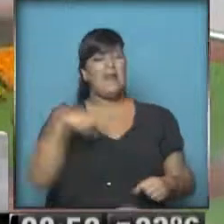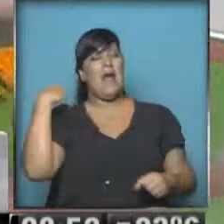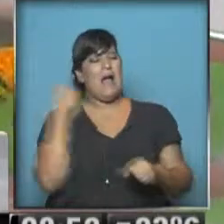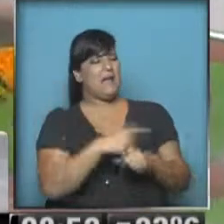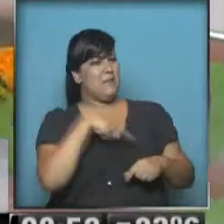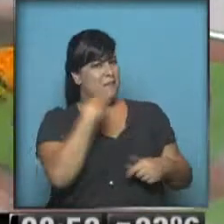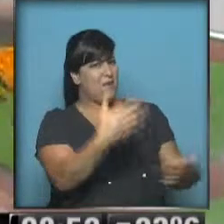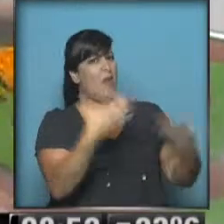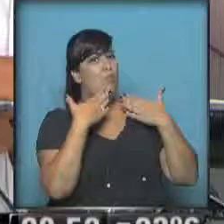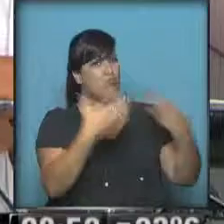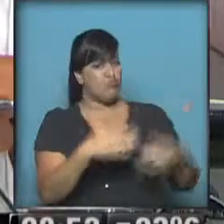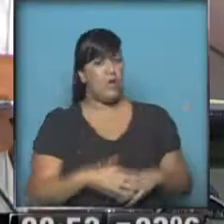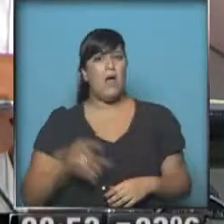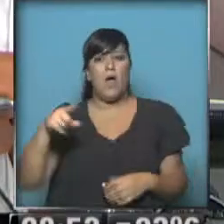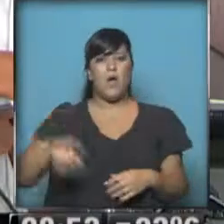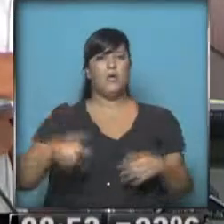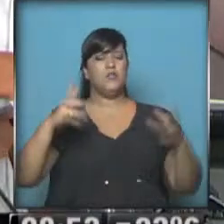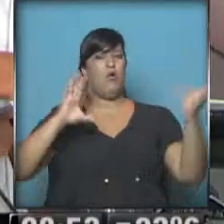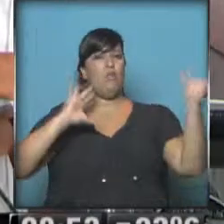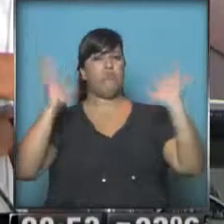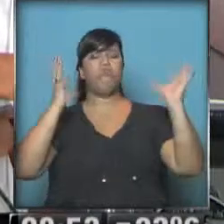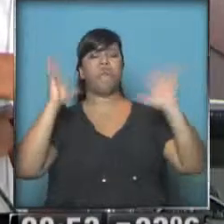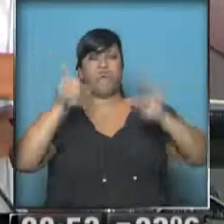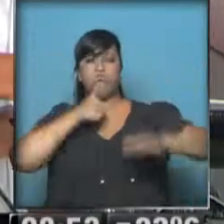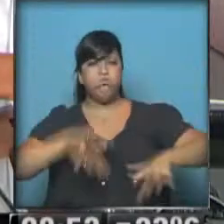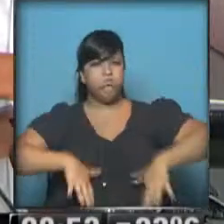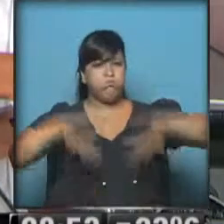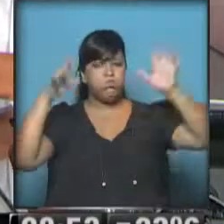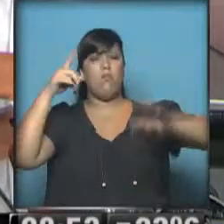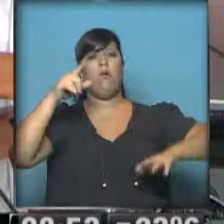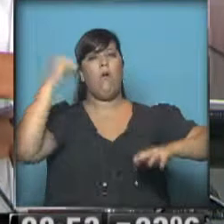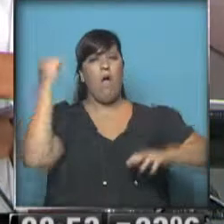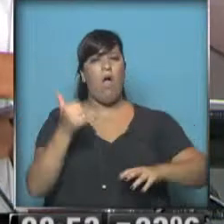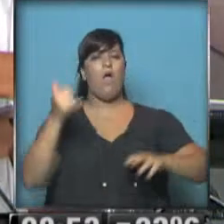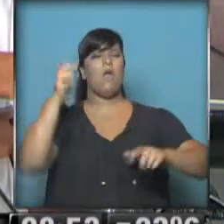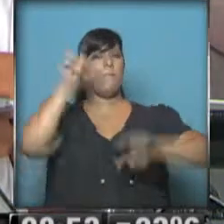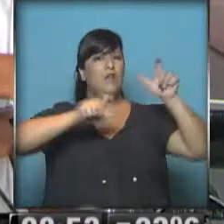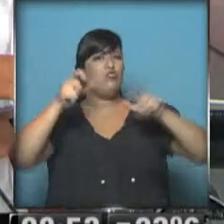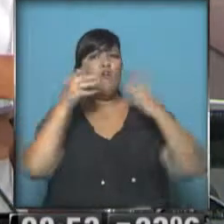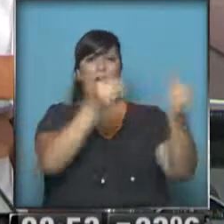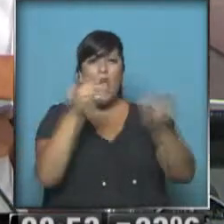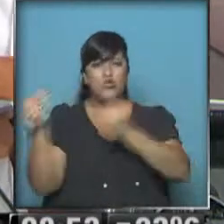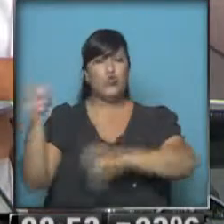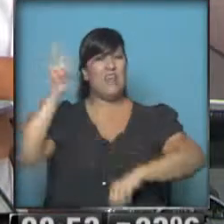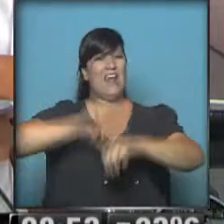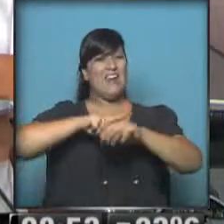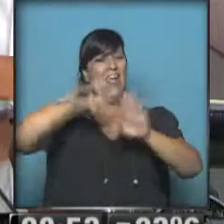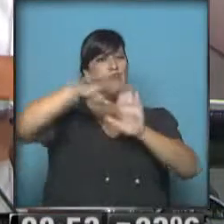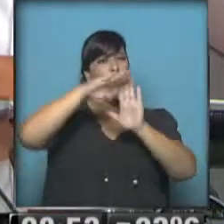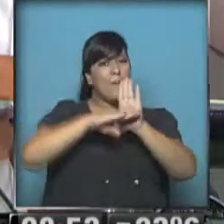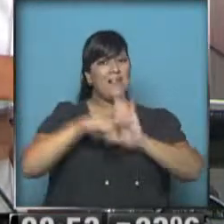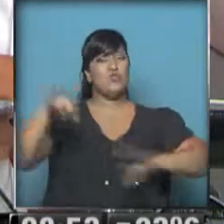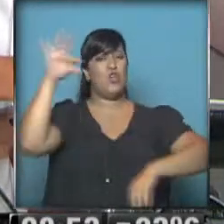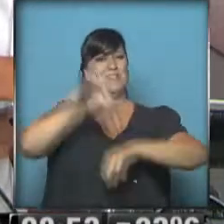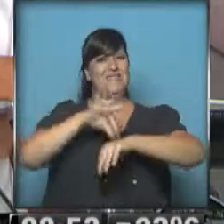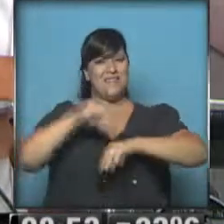muchas veces después de un fenómeno climático como las inundaciones lo que viene después y la emergencia sanitaria si las recomendaciones las tiene el doctor sergio